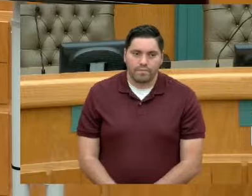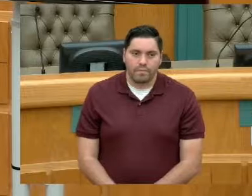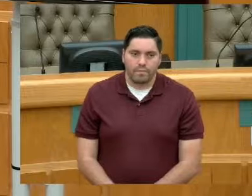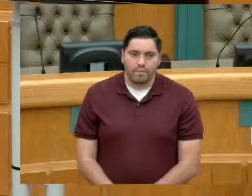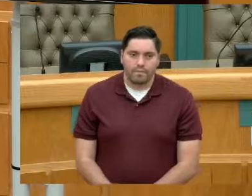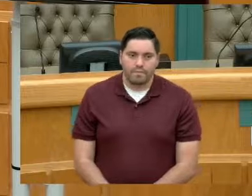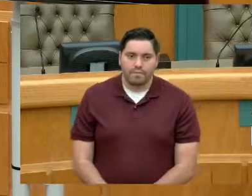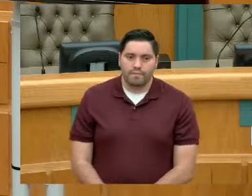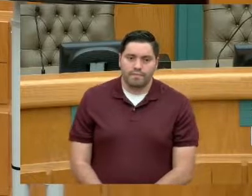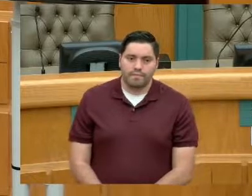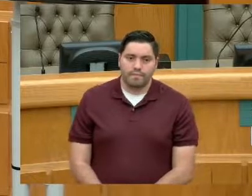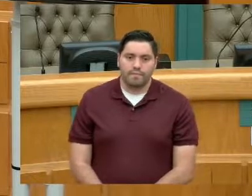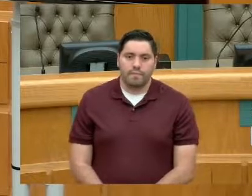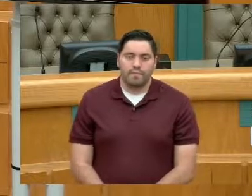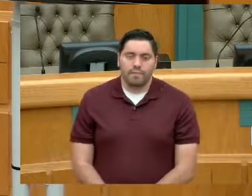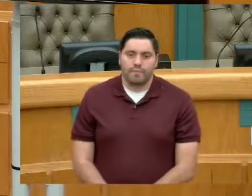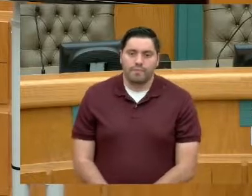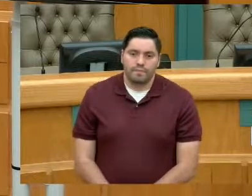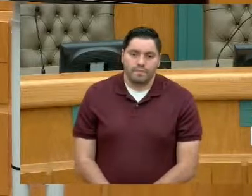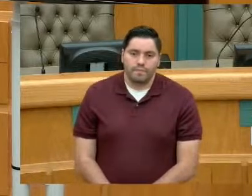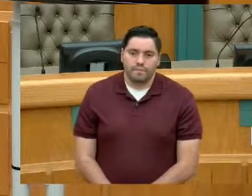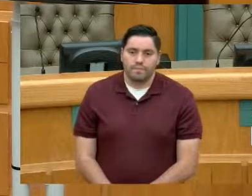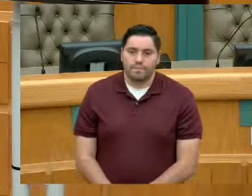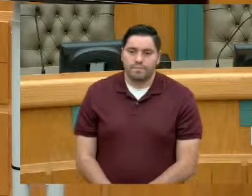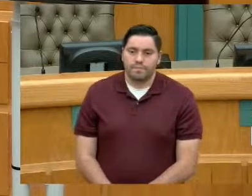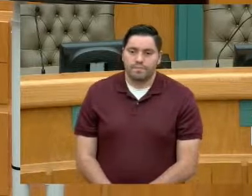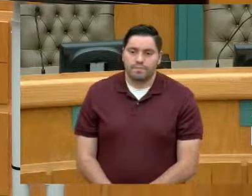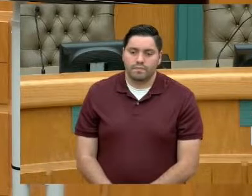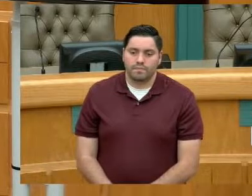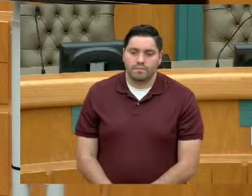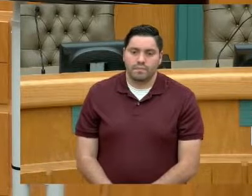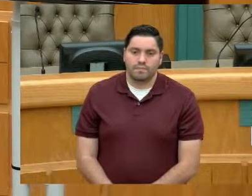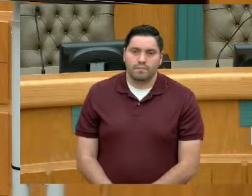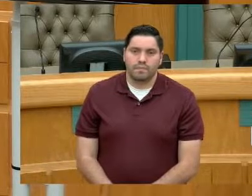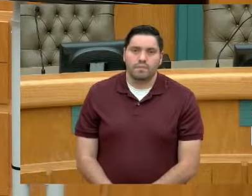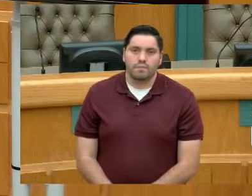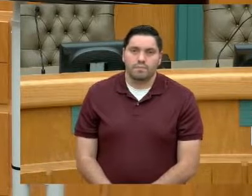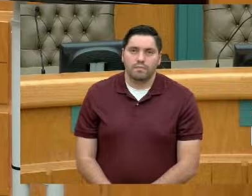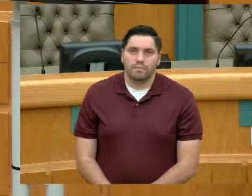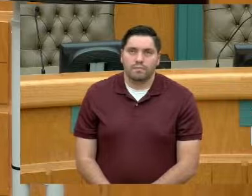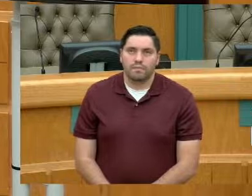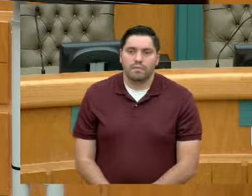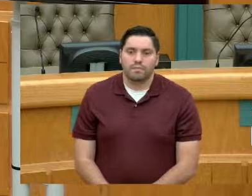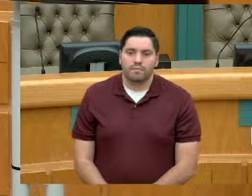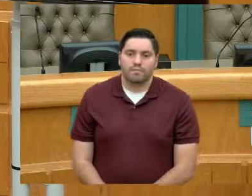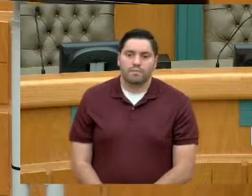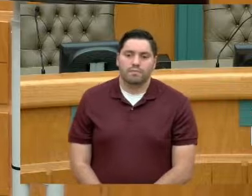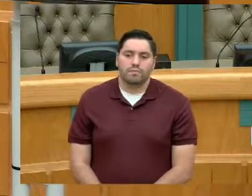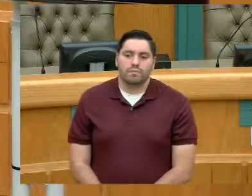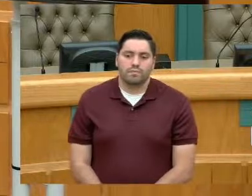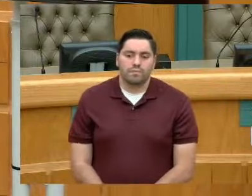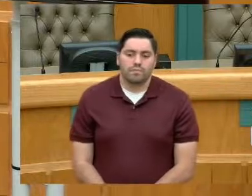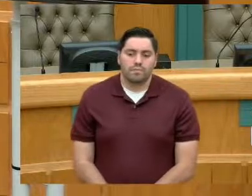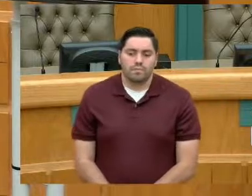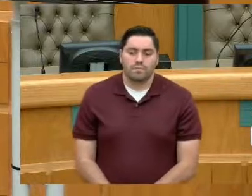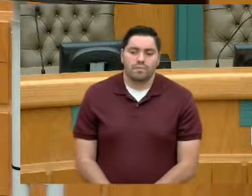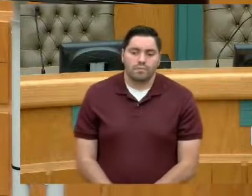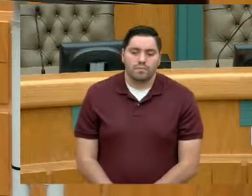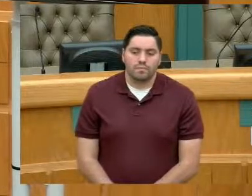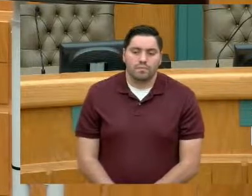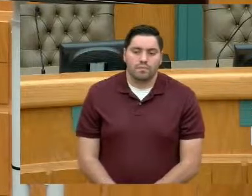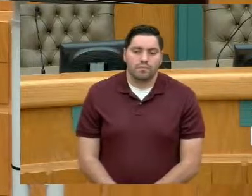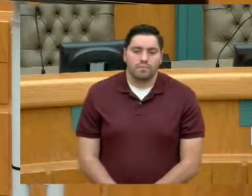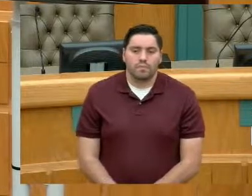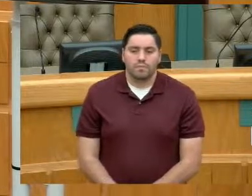privados y la Guardia Nacional. El promedio de las personas que resultan positivas continúa disminuyendo. Se estima que alrededor del 3% de la población ha